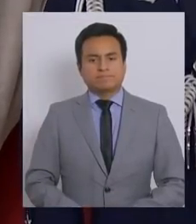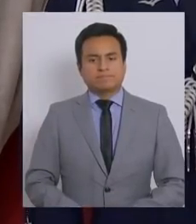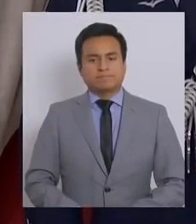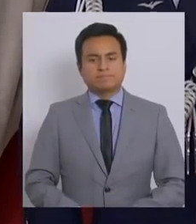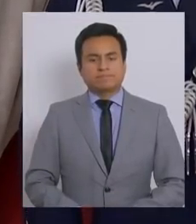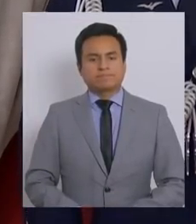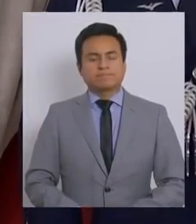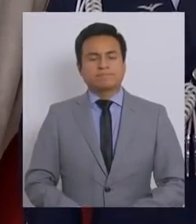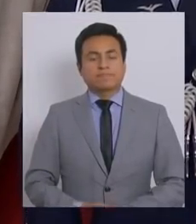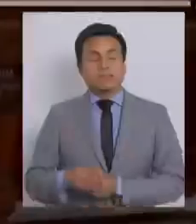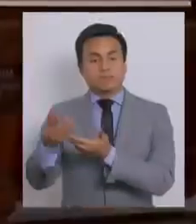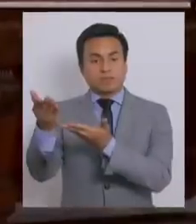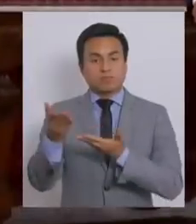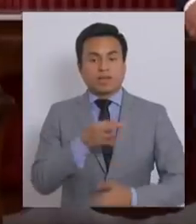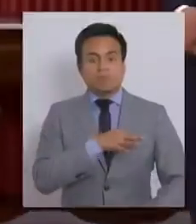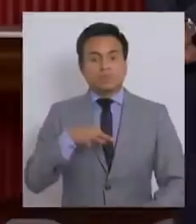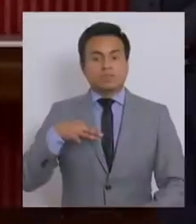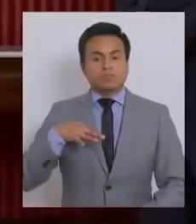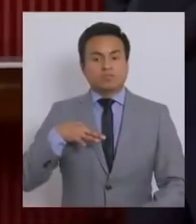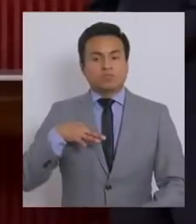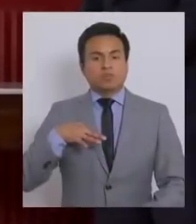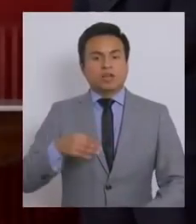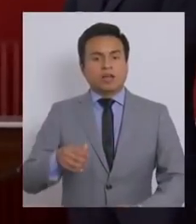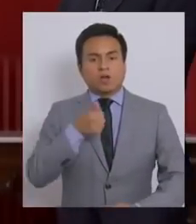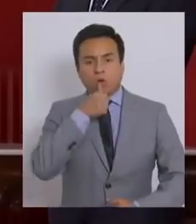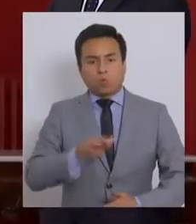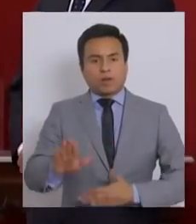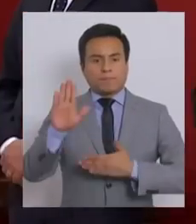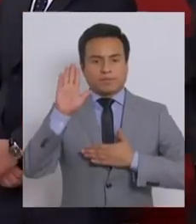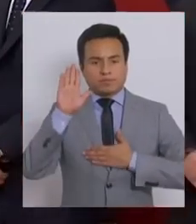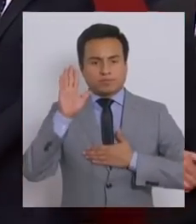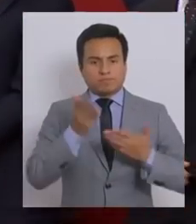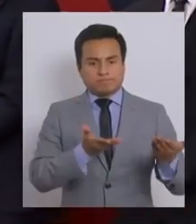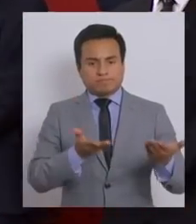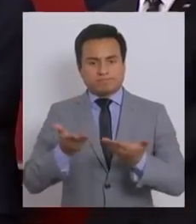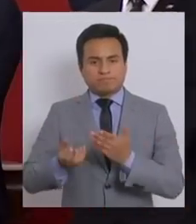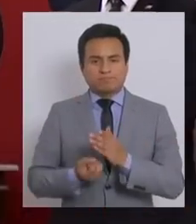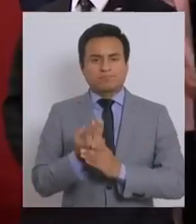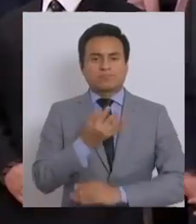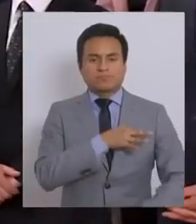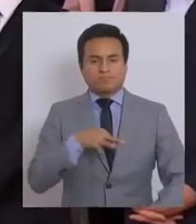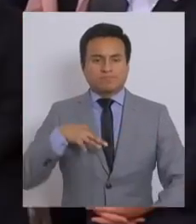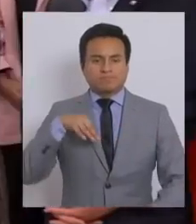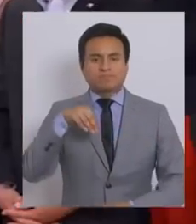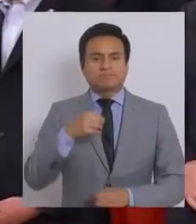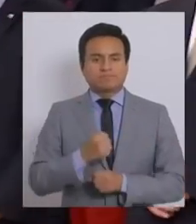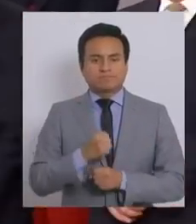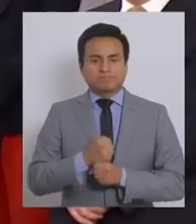Invitamos al ministro a tomar juramento de su nuevo cargo.